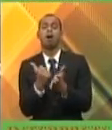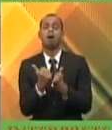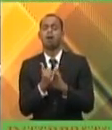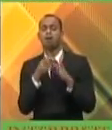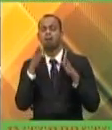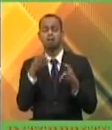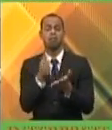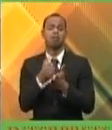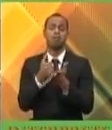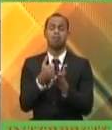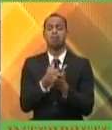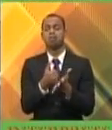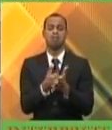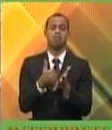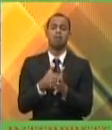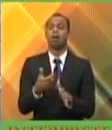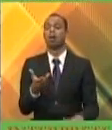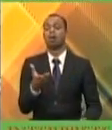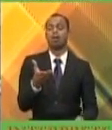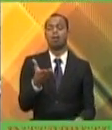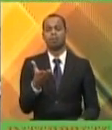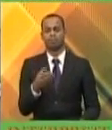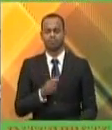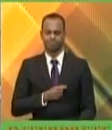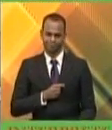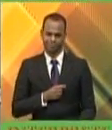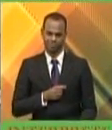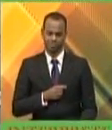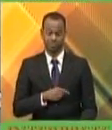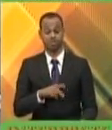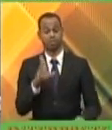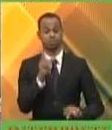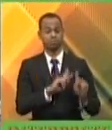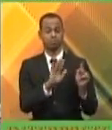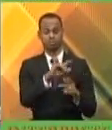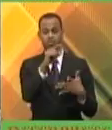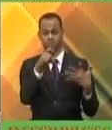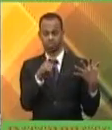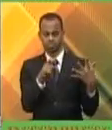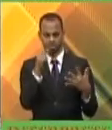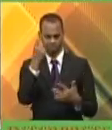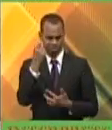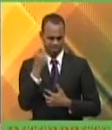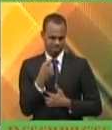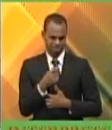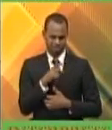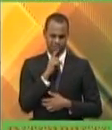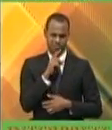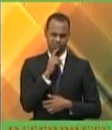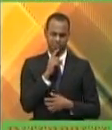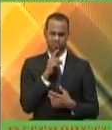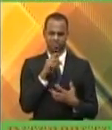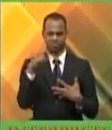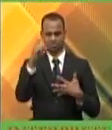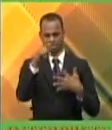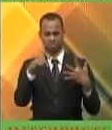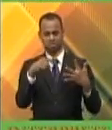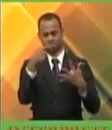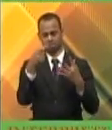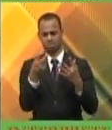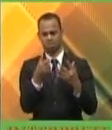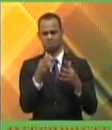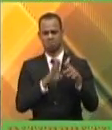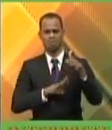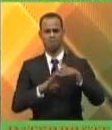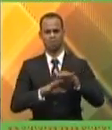no tomando en cuenta las necesidades de las personas pero no la necesidad las necesidades prácticas de